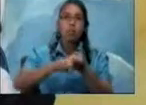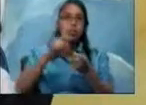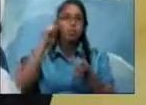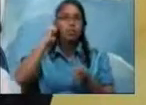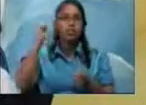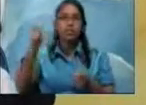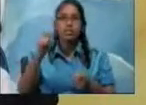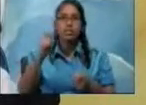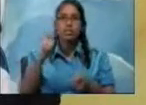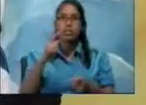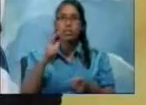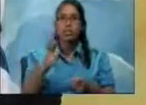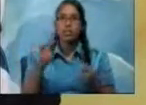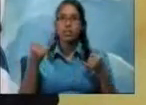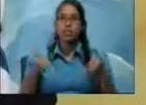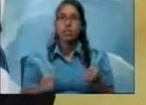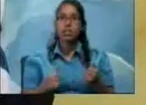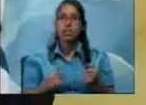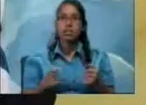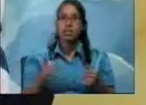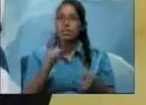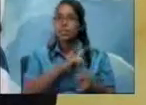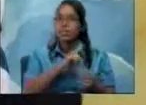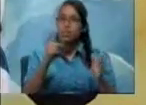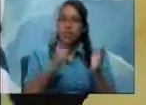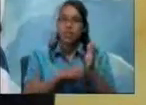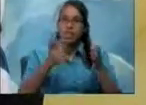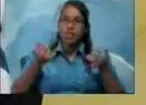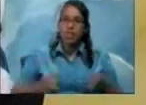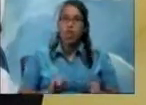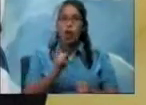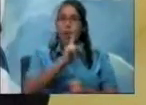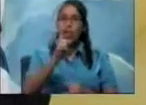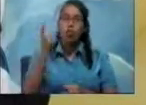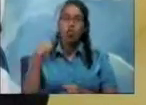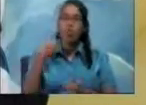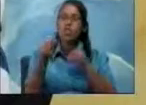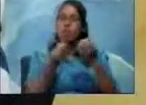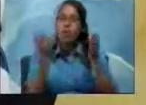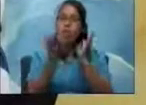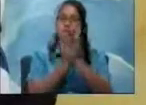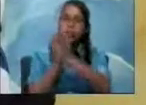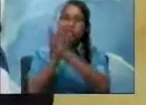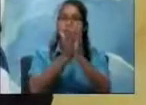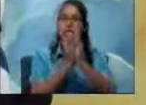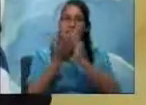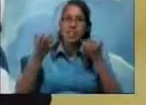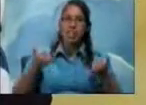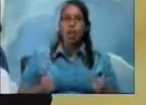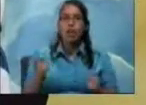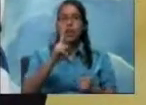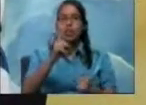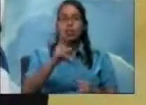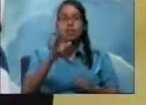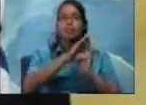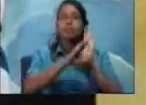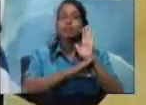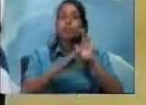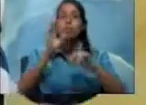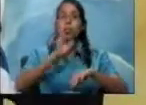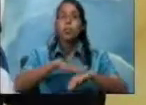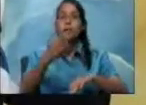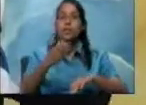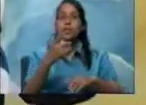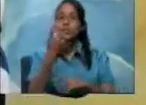desprovista hijo oye endeble hijo que no tienen como estudiar hijo que no tiene la capacidad Por qué Porque